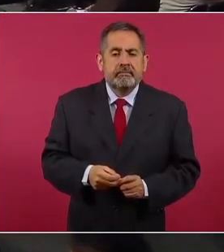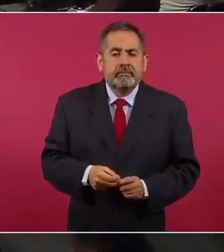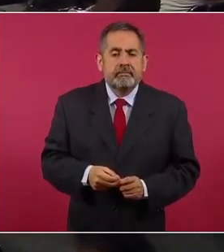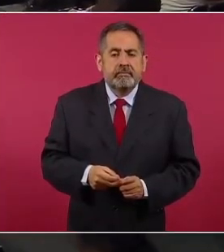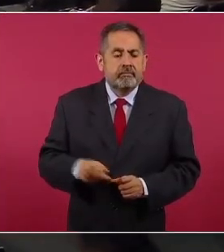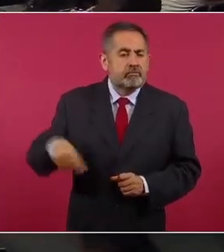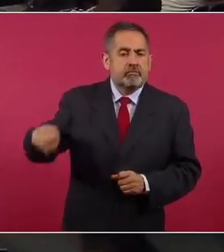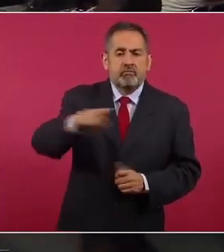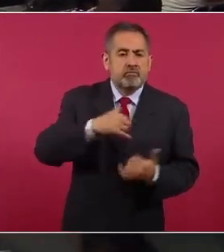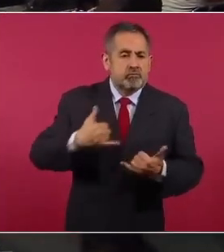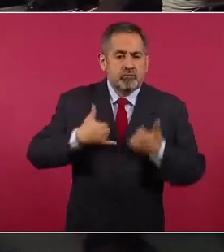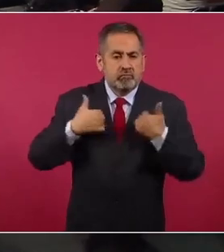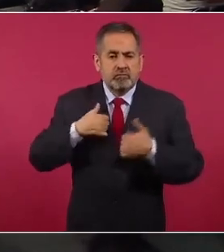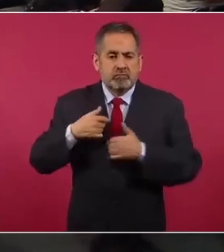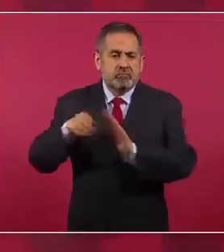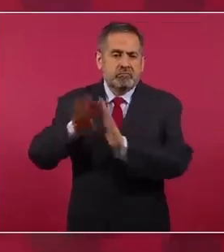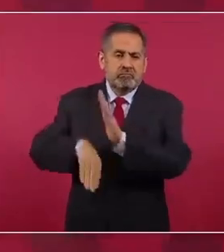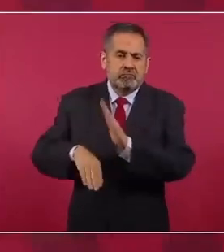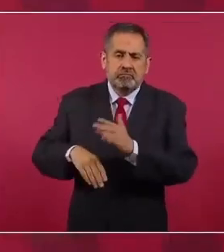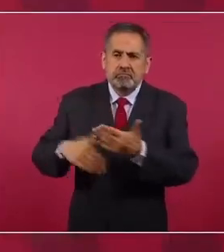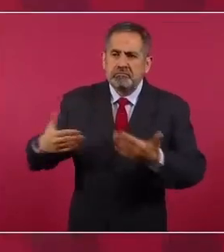muchos todavía no habían nacido,